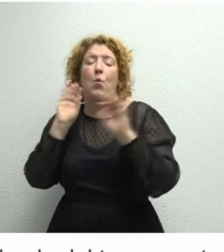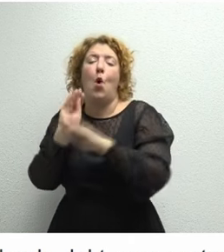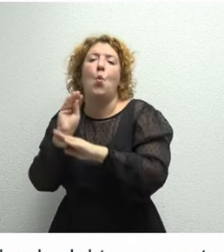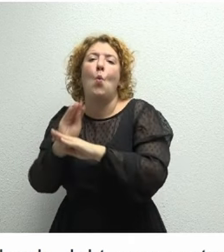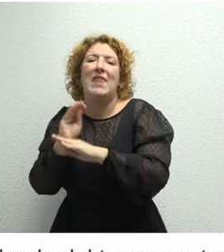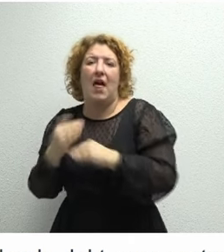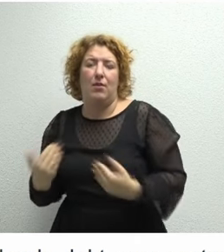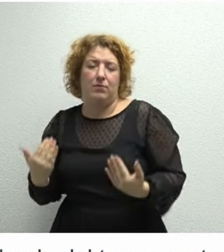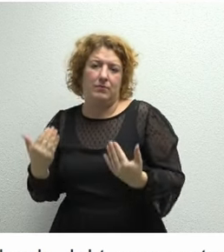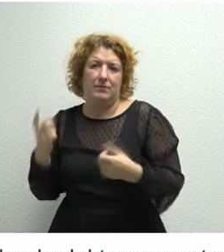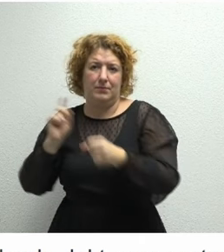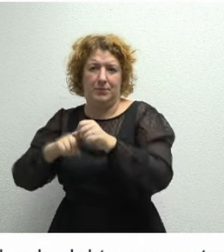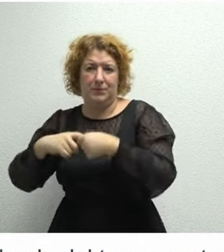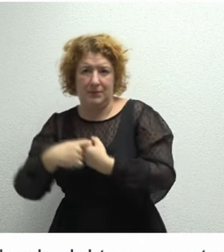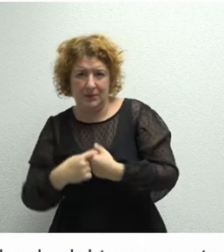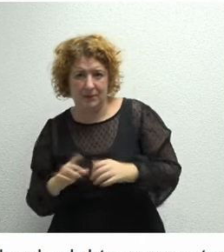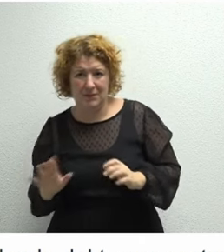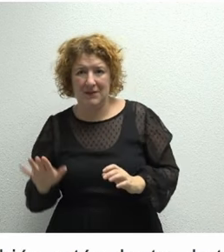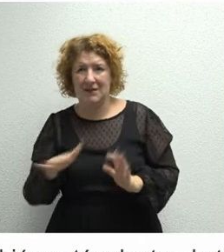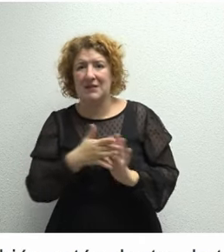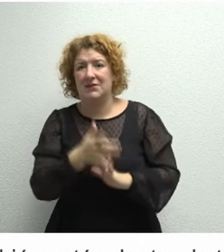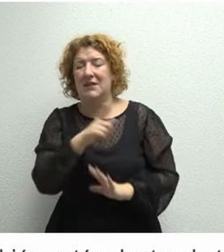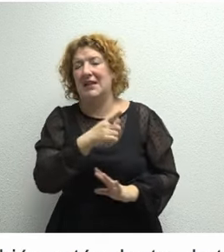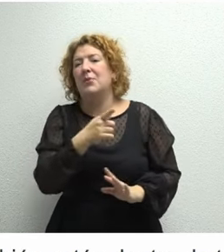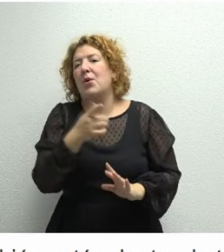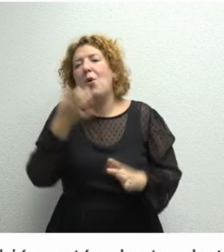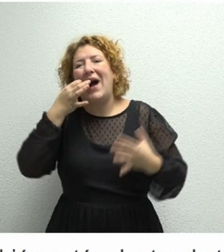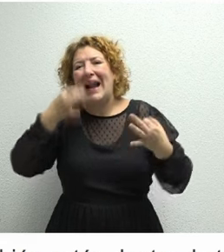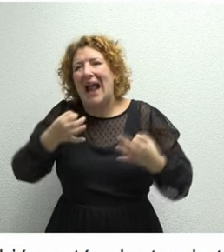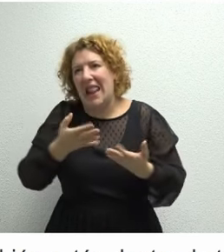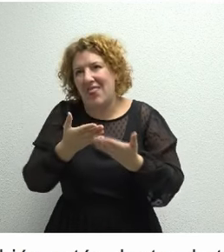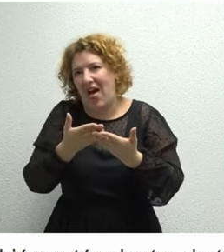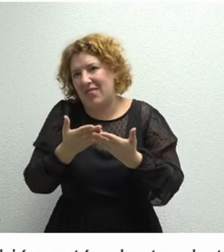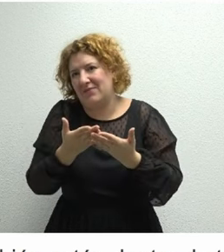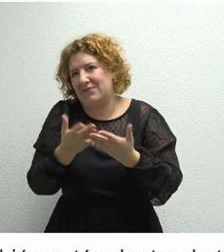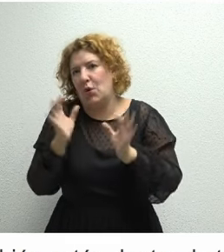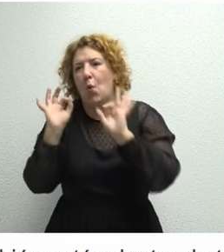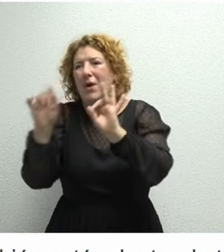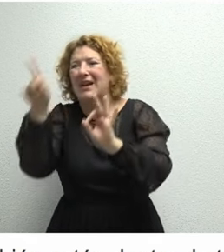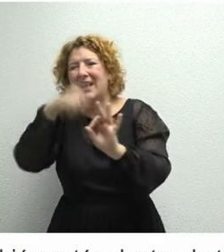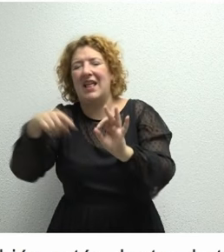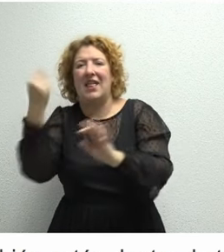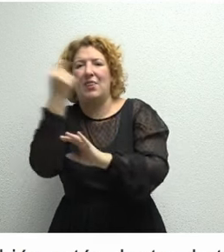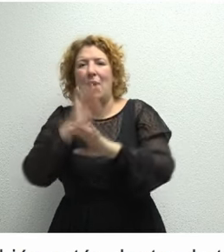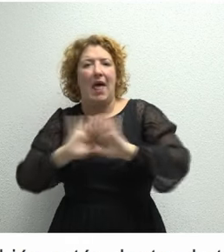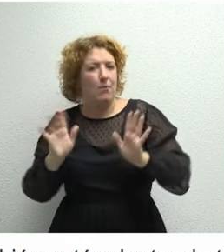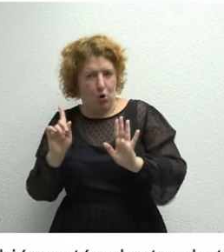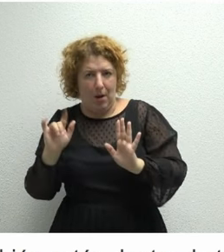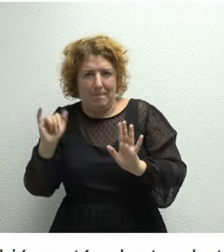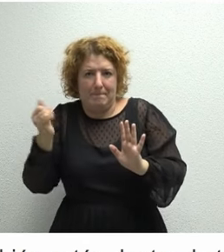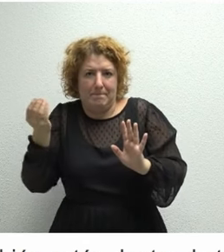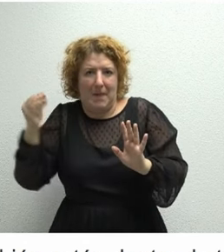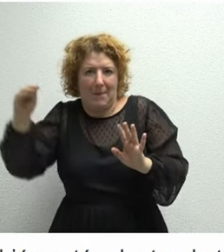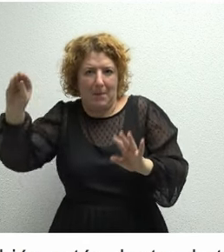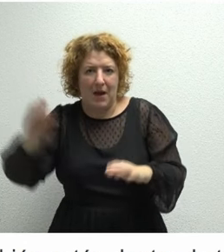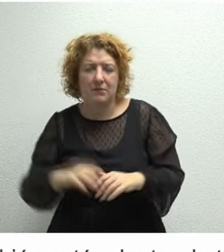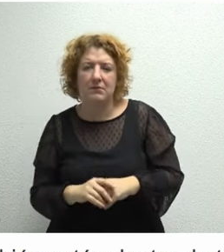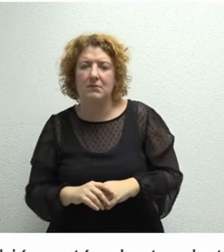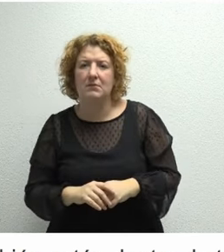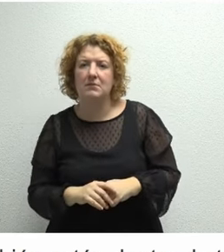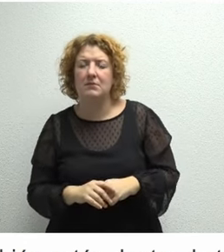explicarles que al final esto es un pellizco de la realidad no lo que yo les voy a a a tratar ahora no ese convenio es como un poco el marco